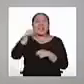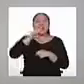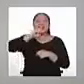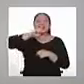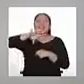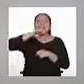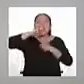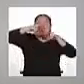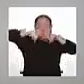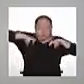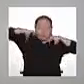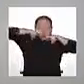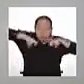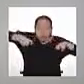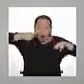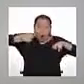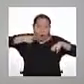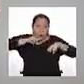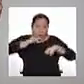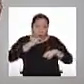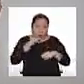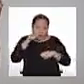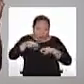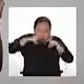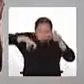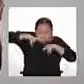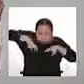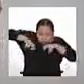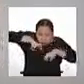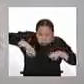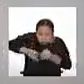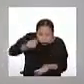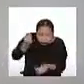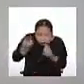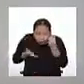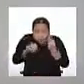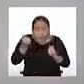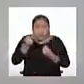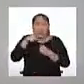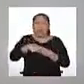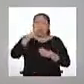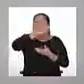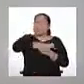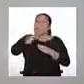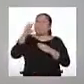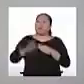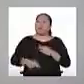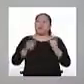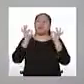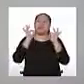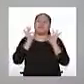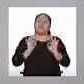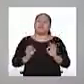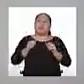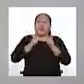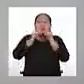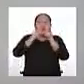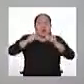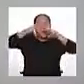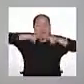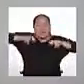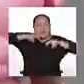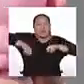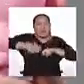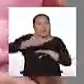dicen los arqueólogos y arqueólogas. Son profesionales excepcionales que han dedicado toda su vida a la investigación de